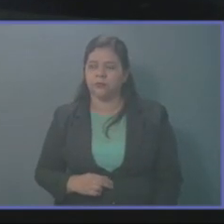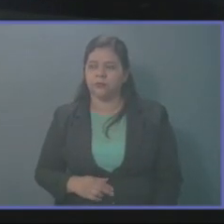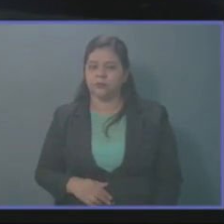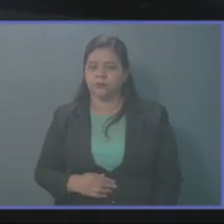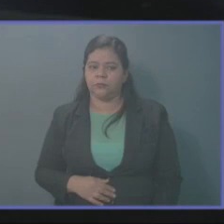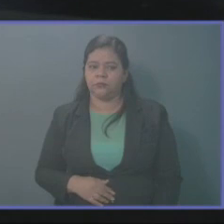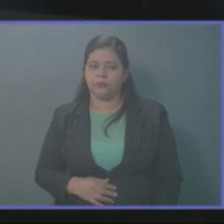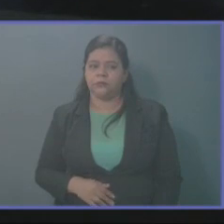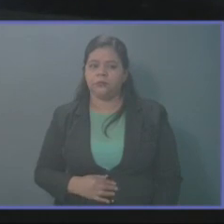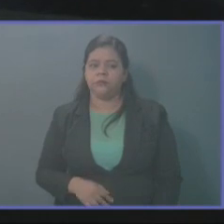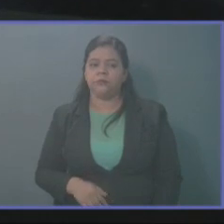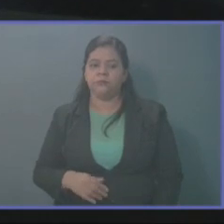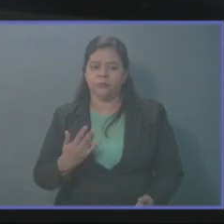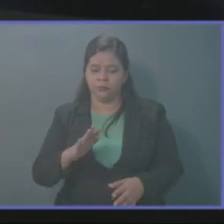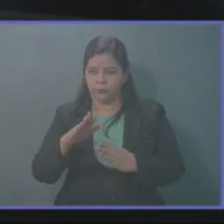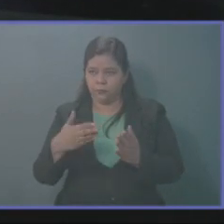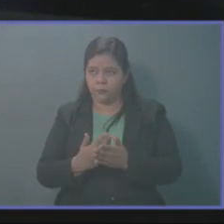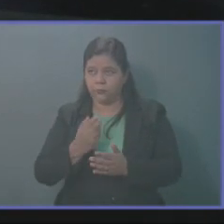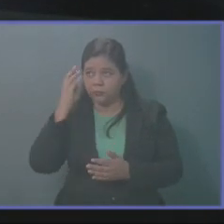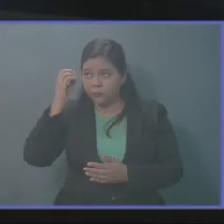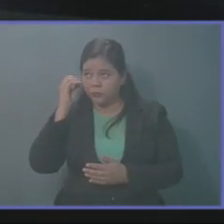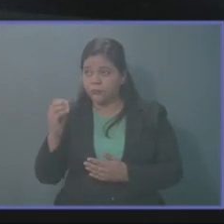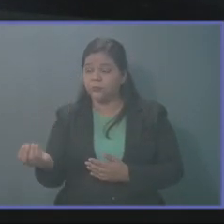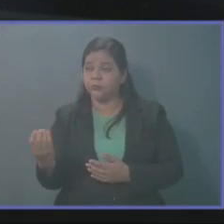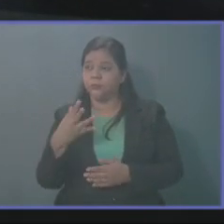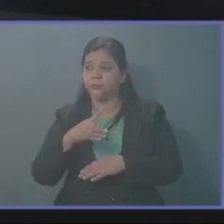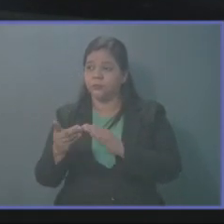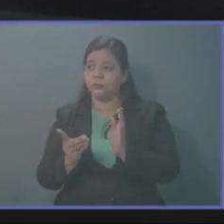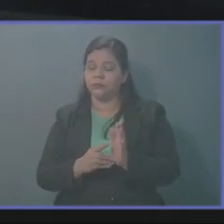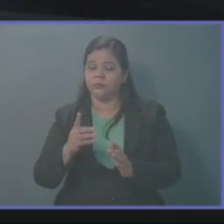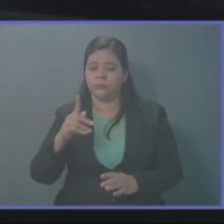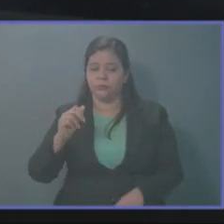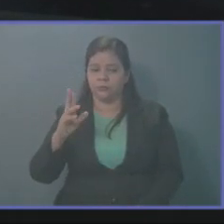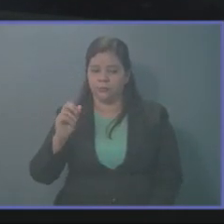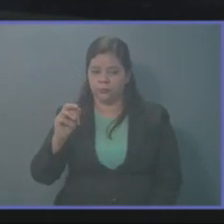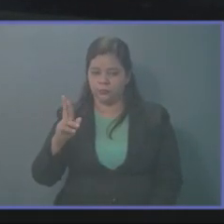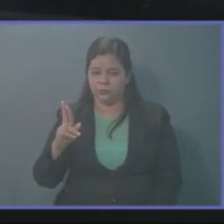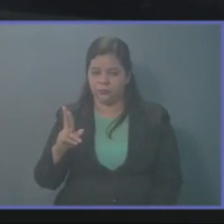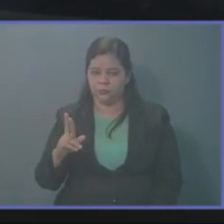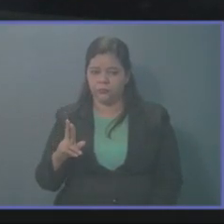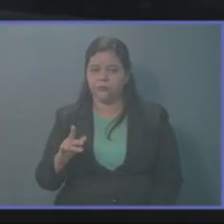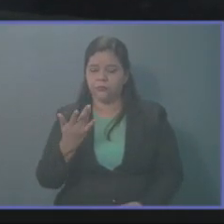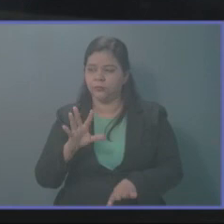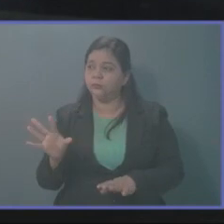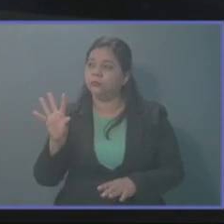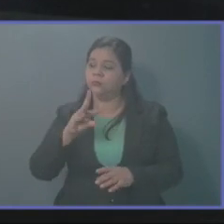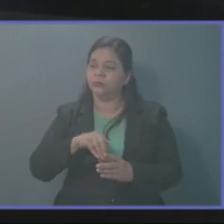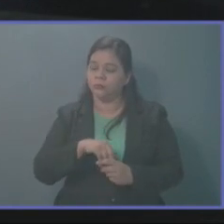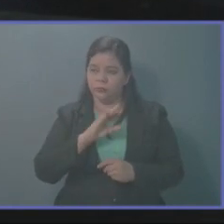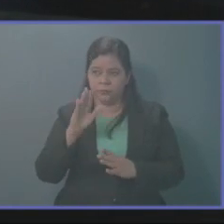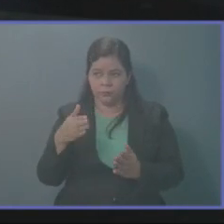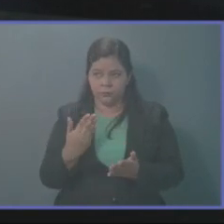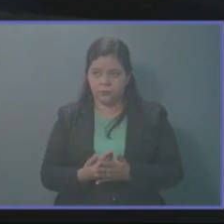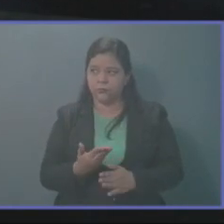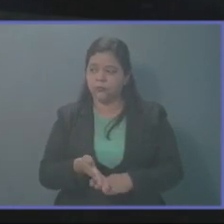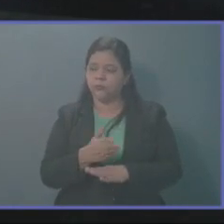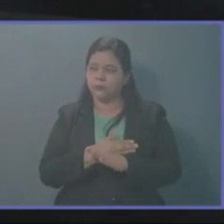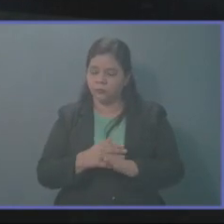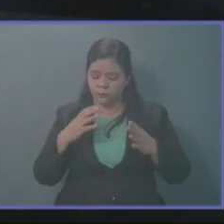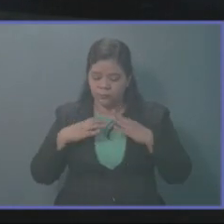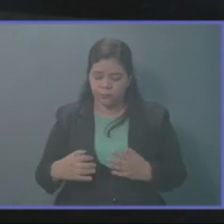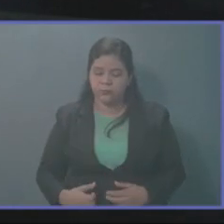Esas son las observaciones que hizo el diputado Parker. Hay que incluírselos a las que ha presentado el